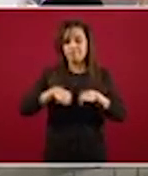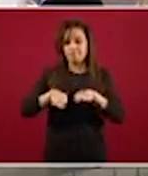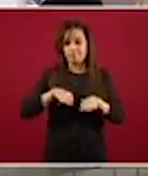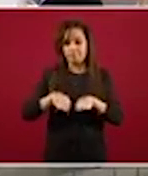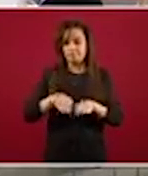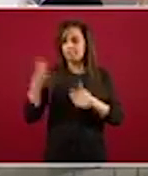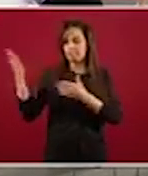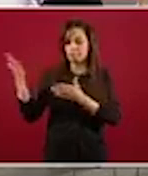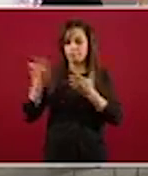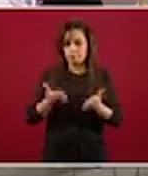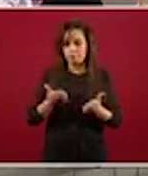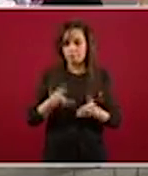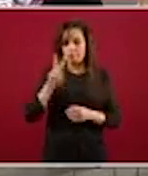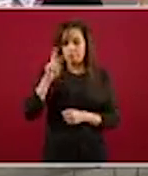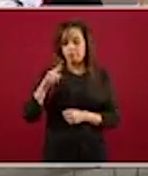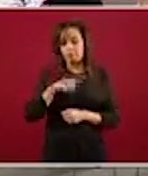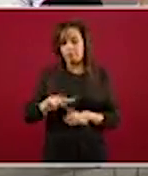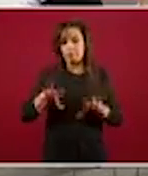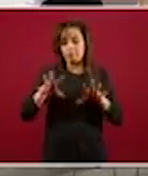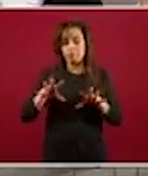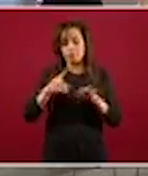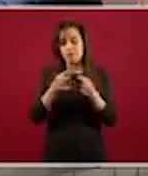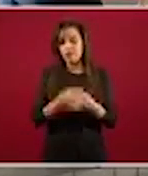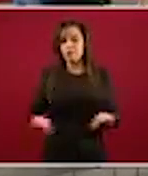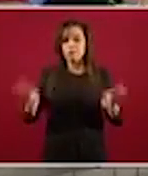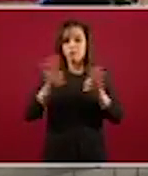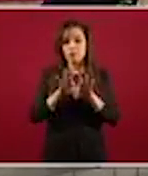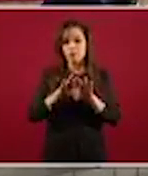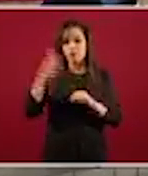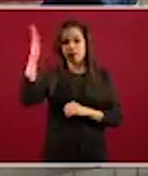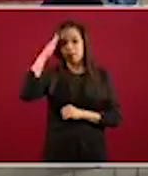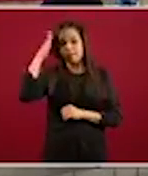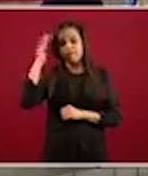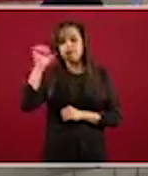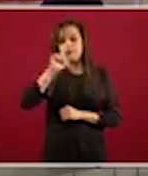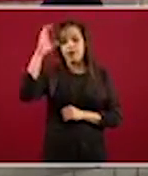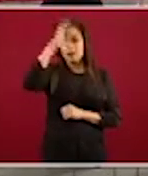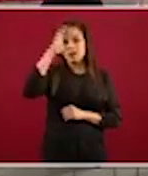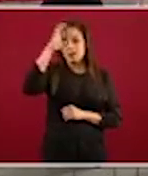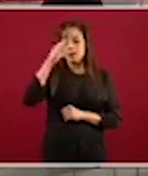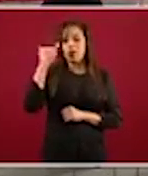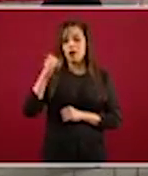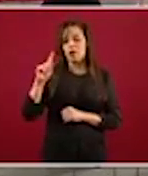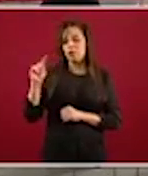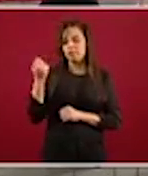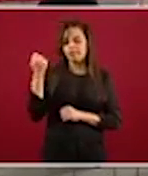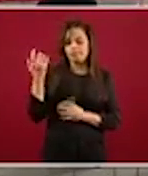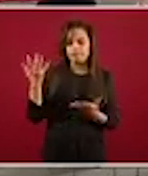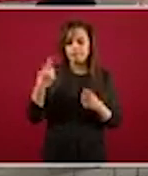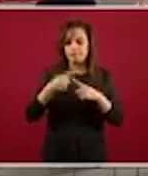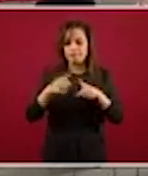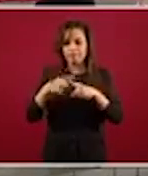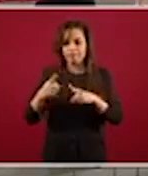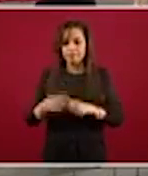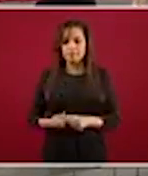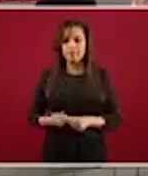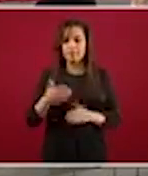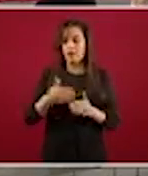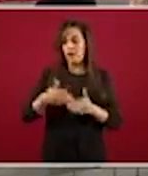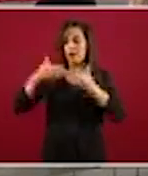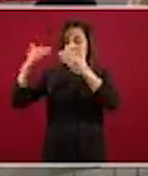de ellos que son muy representativos de los liderazgos del grupo científico y técnico. Allá en el comando operativo están